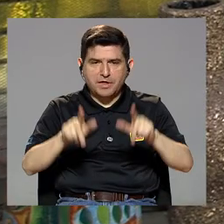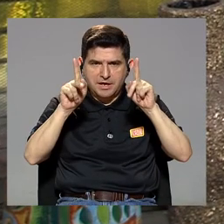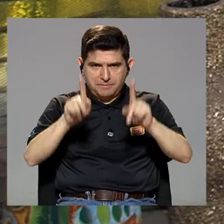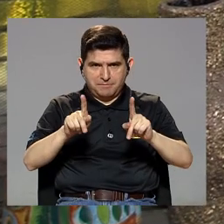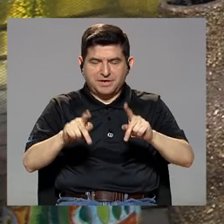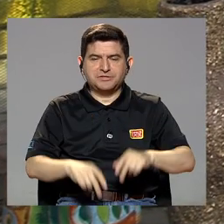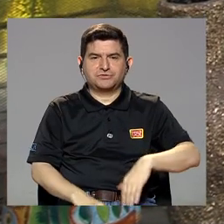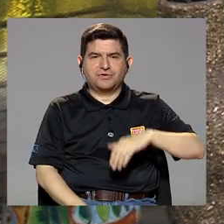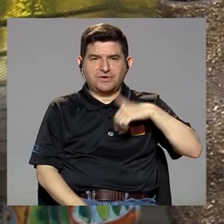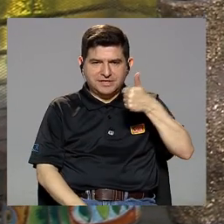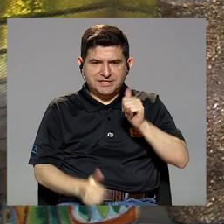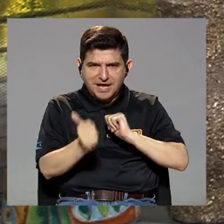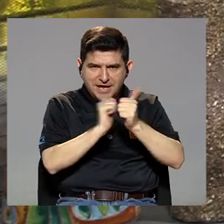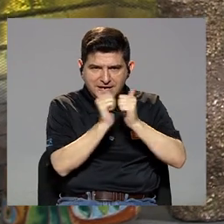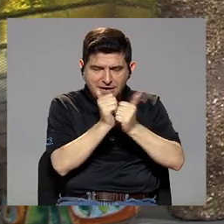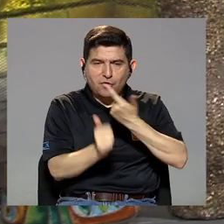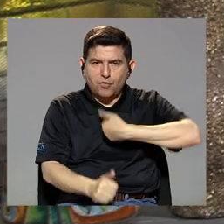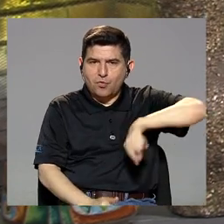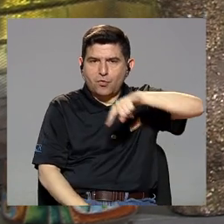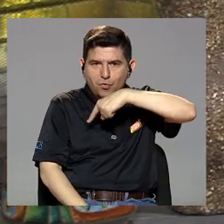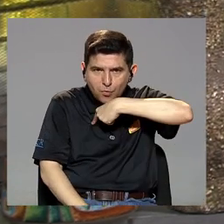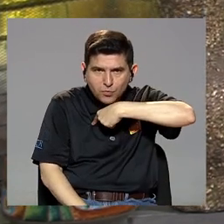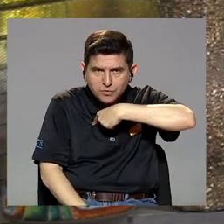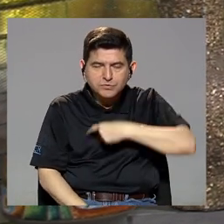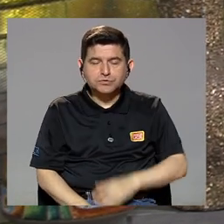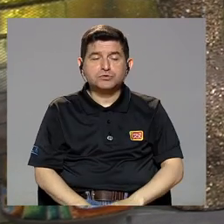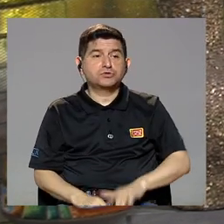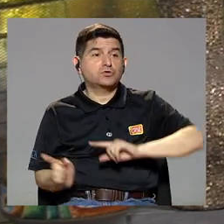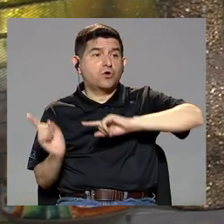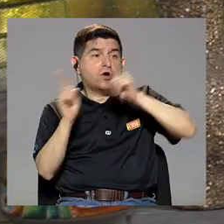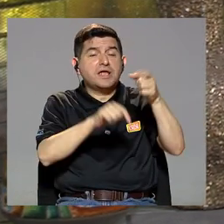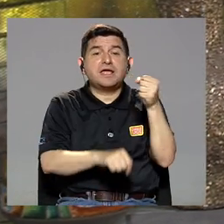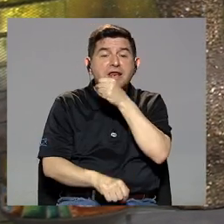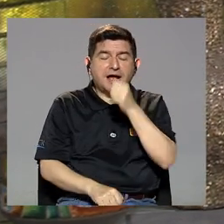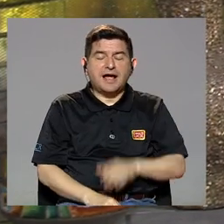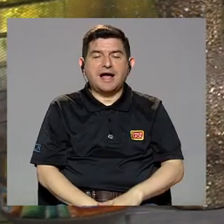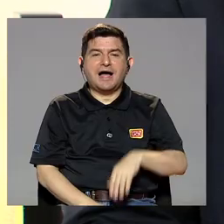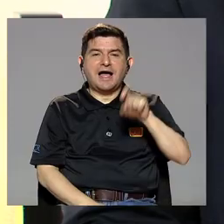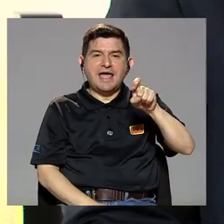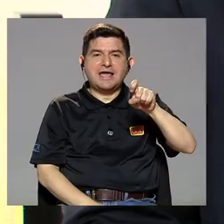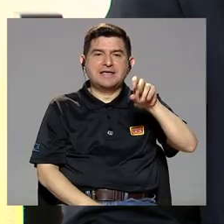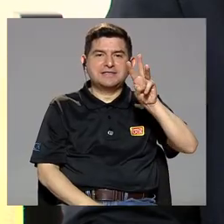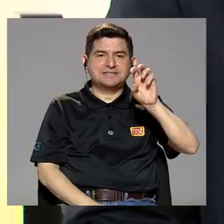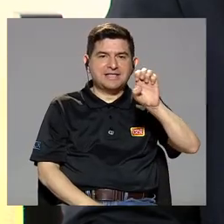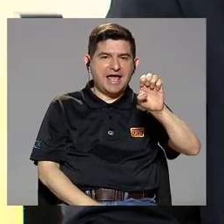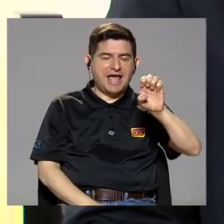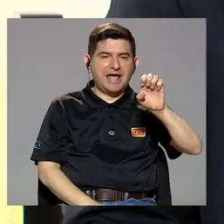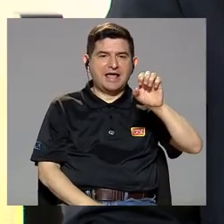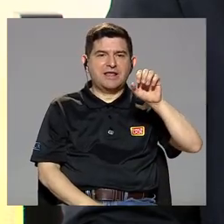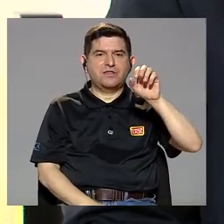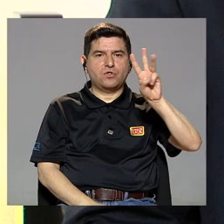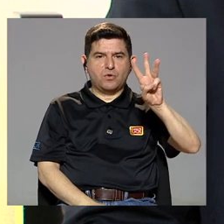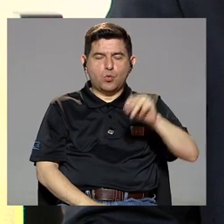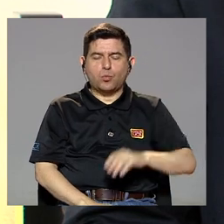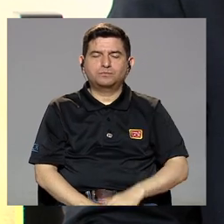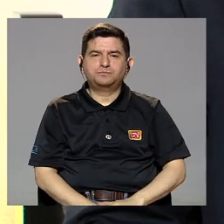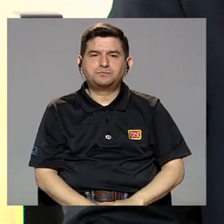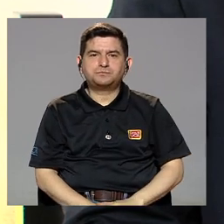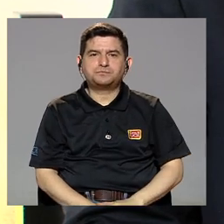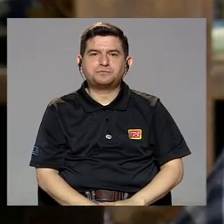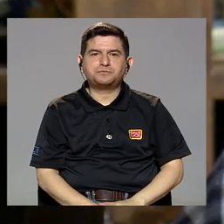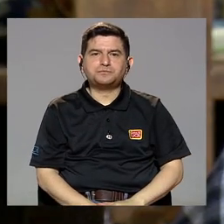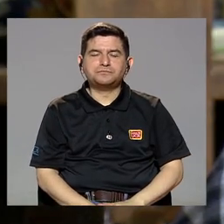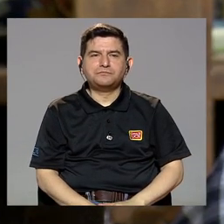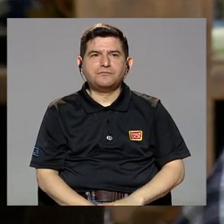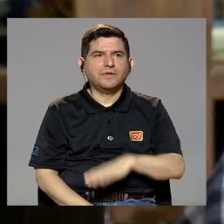el concurso nuestro podían ir a cantar a equis w y por lo menos a